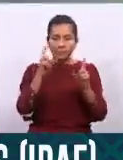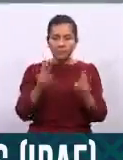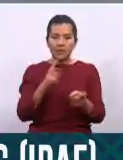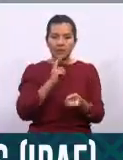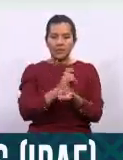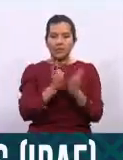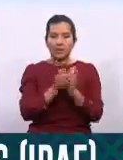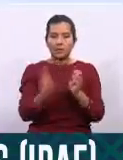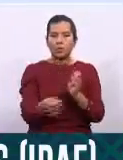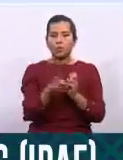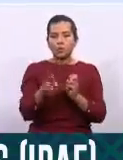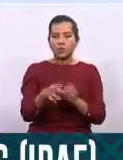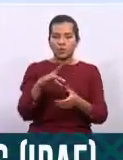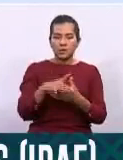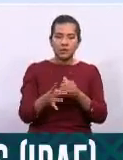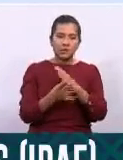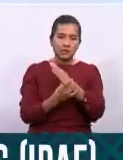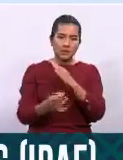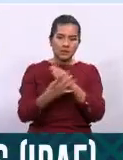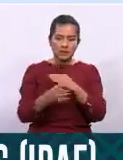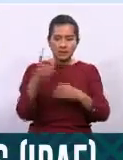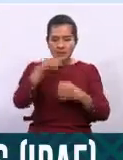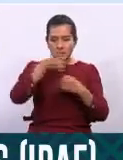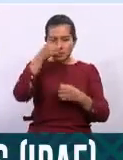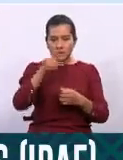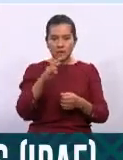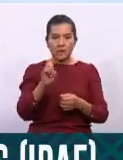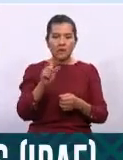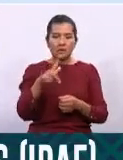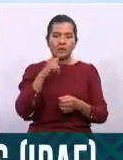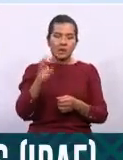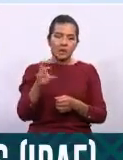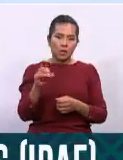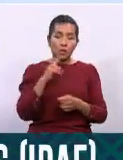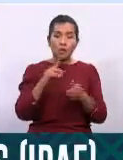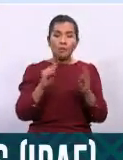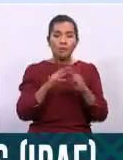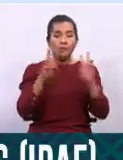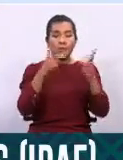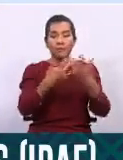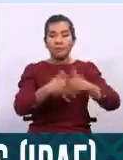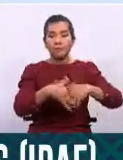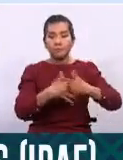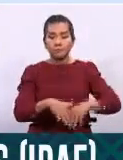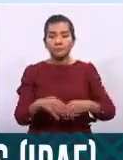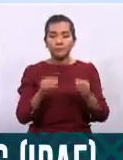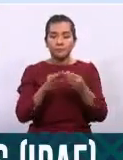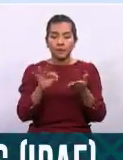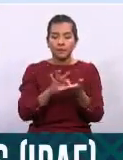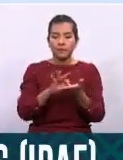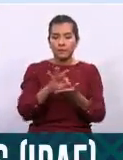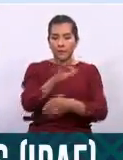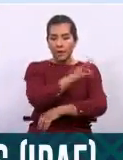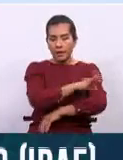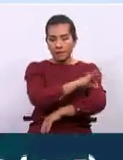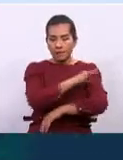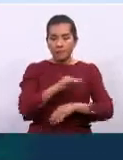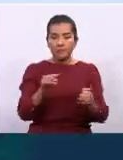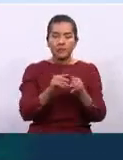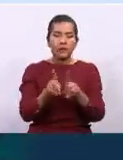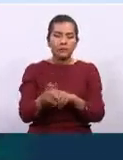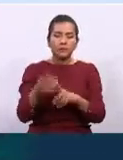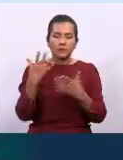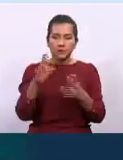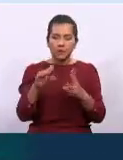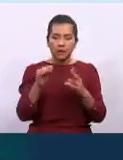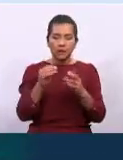ecológico. Como insumo productivo para la industria farmacéutica, cosmética, entre otros. También tendrá la